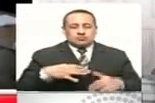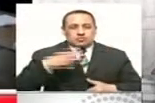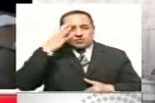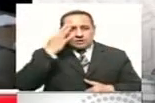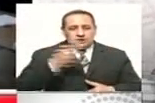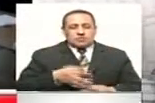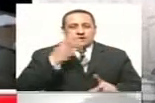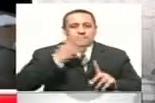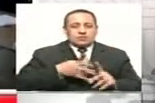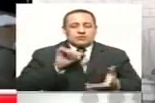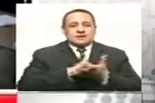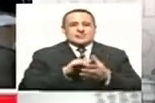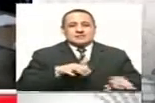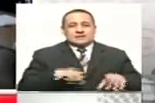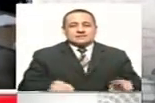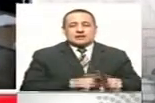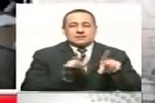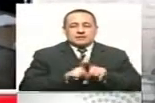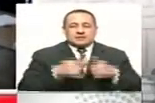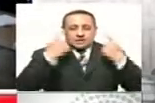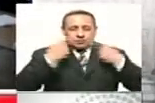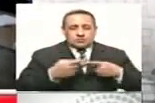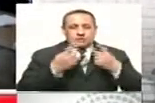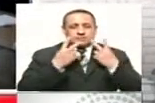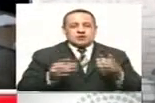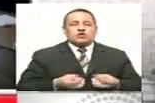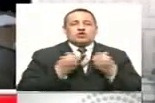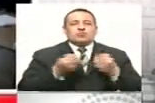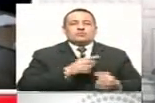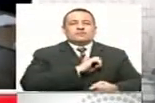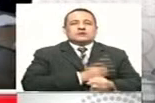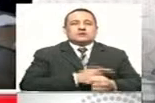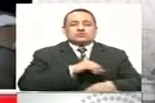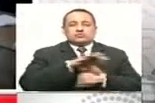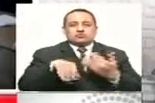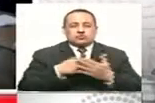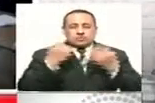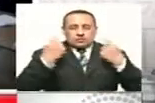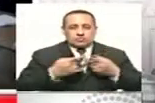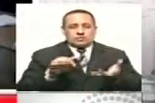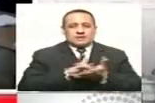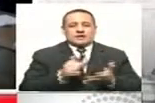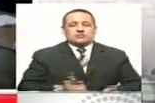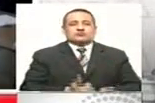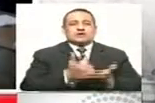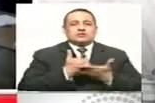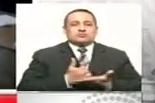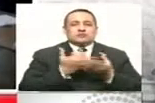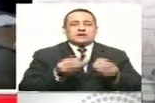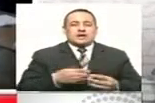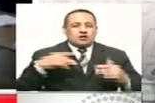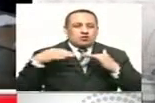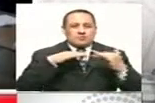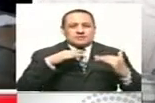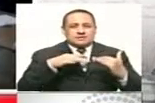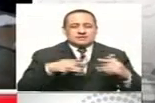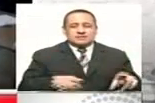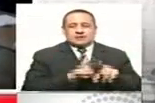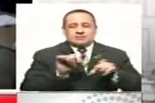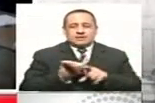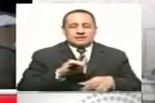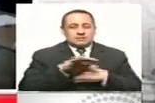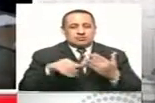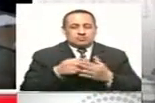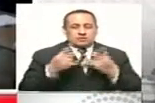La evaluación que se está haciendo es en la medida de ver cómo fortalecemos los mecanismos que nos ayuden a combatir, por